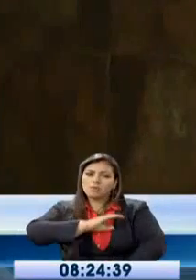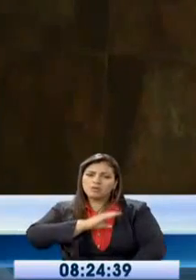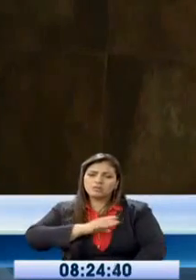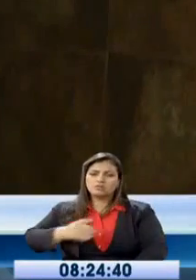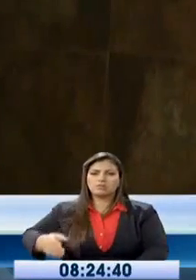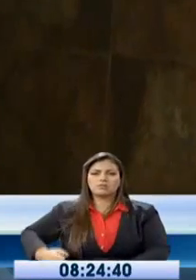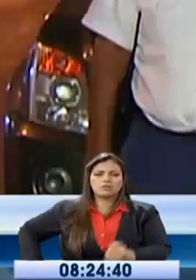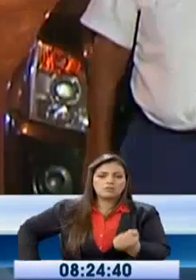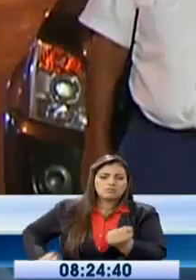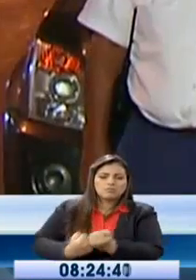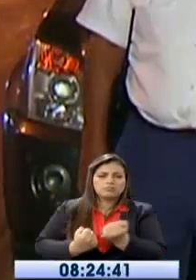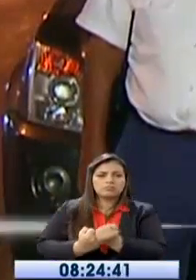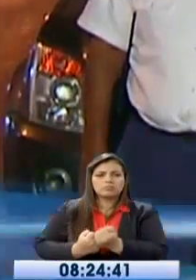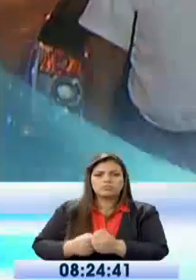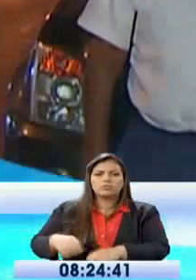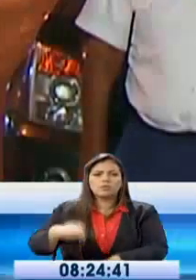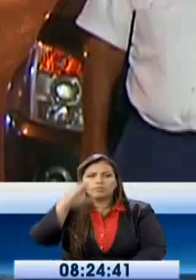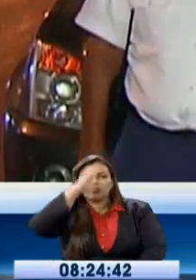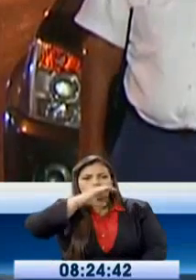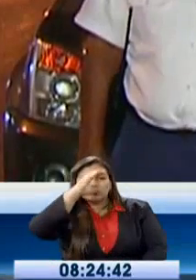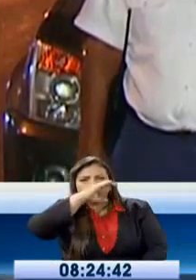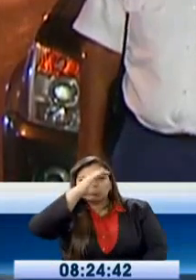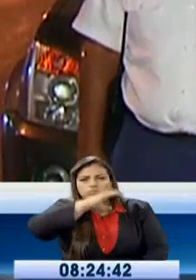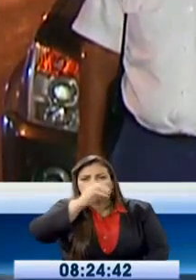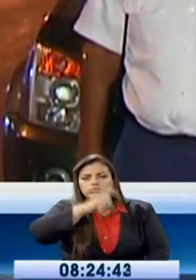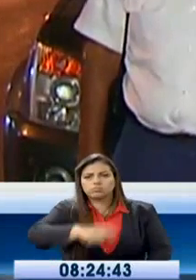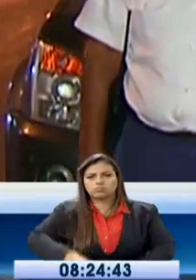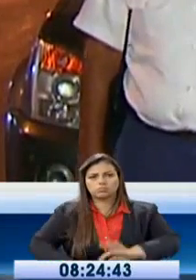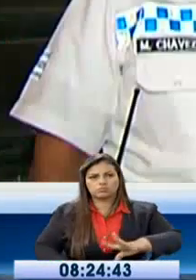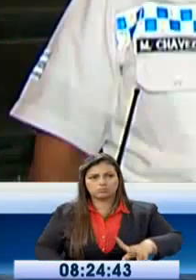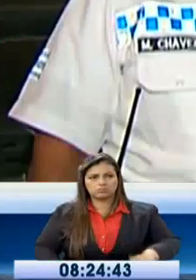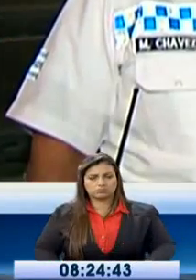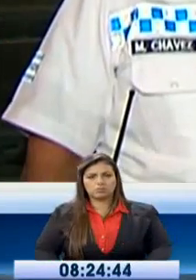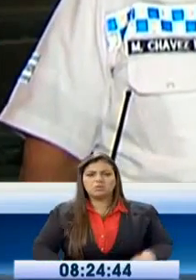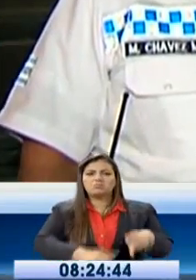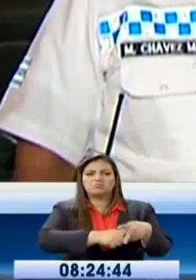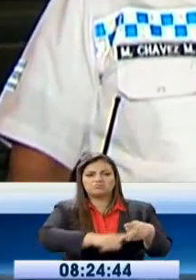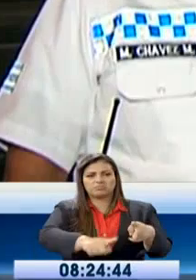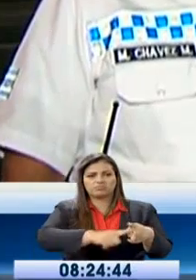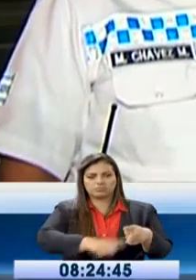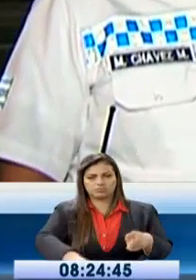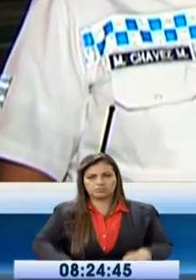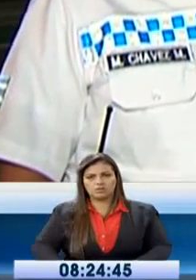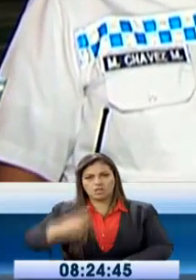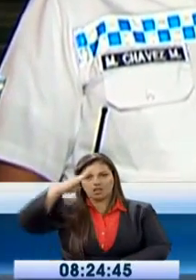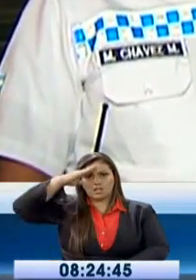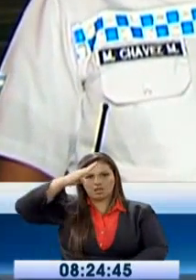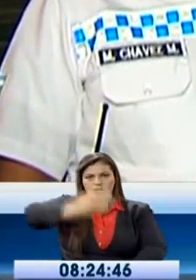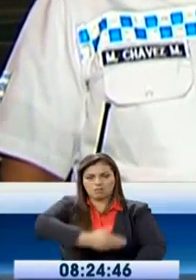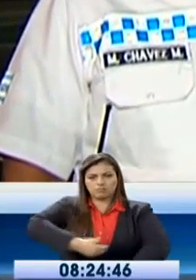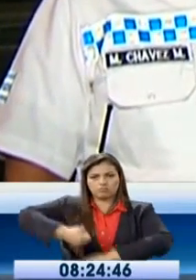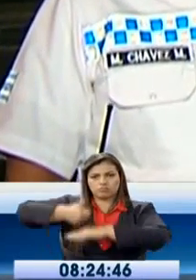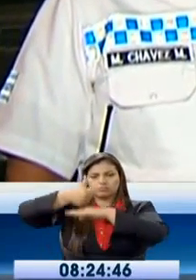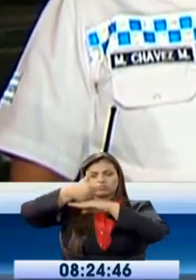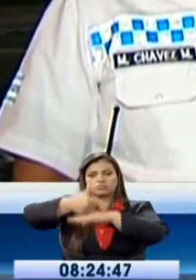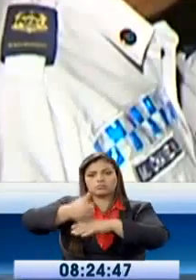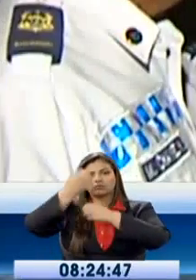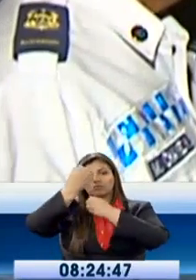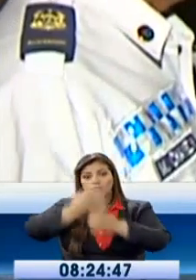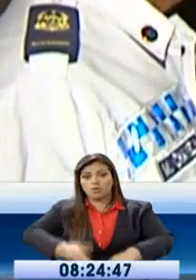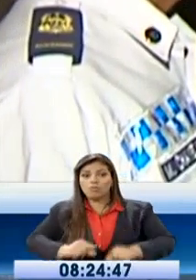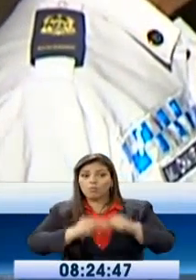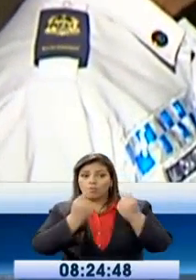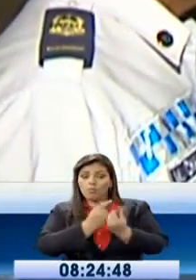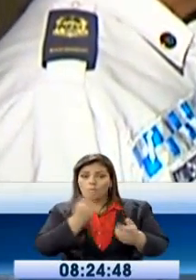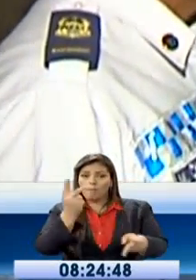motos huyeron. El capitán Alfonso Bohórquez alertó sobre una posible banda que pudiera llegar a hacer mal uso de